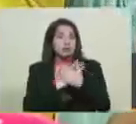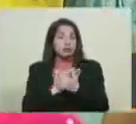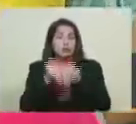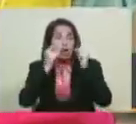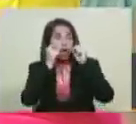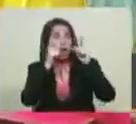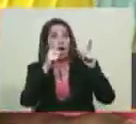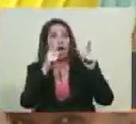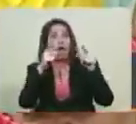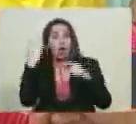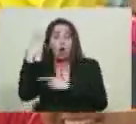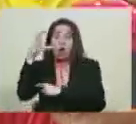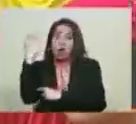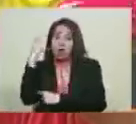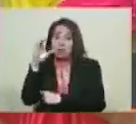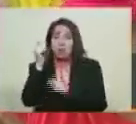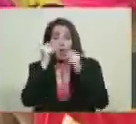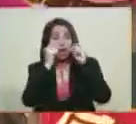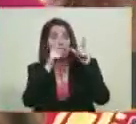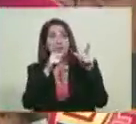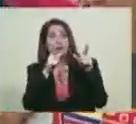Colombia! ¡Despierta!